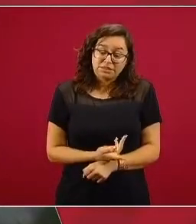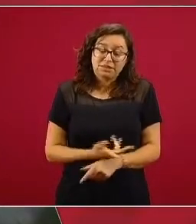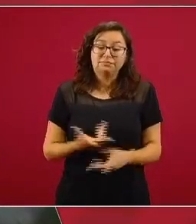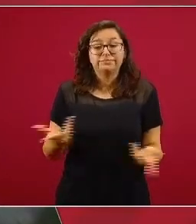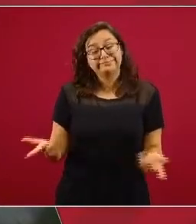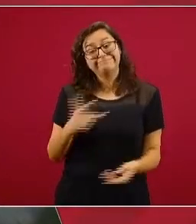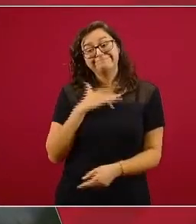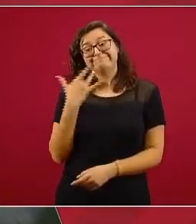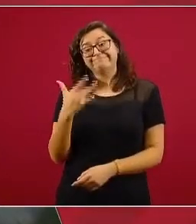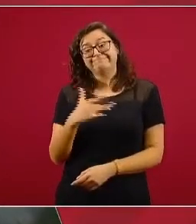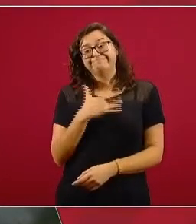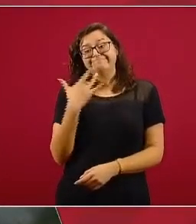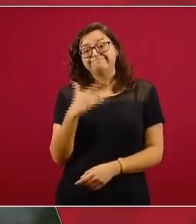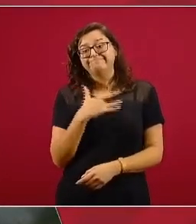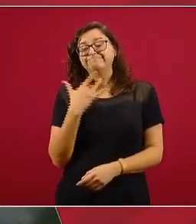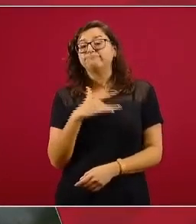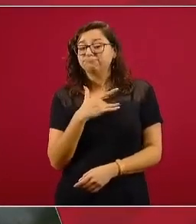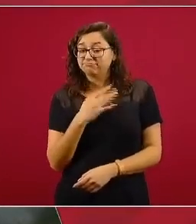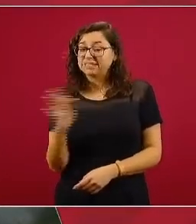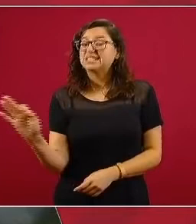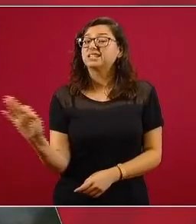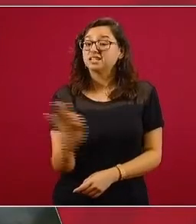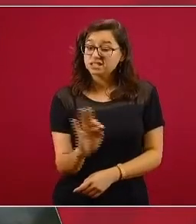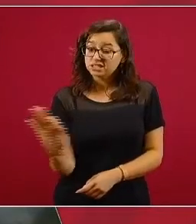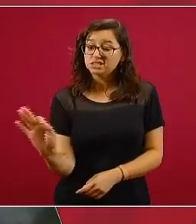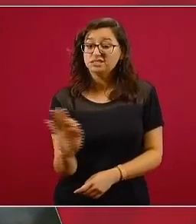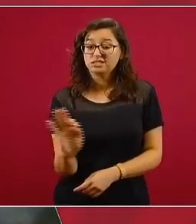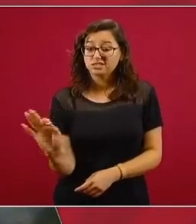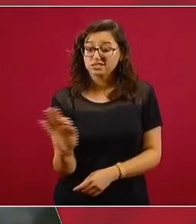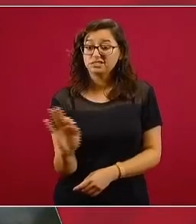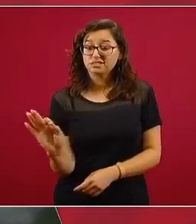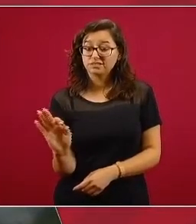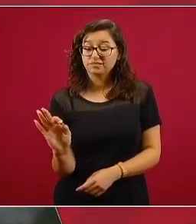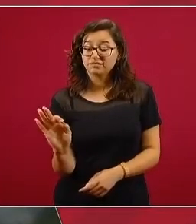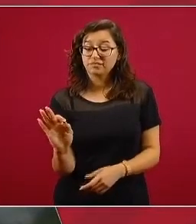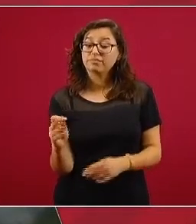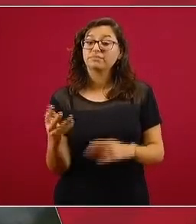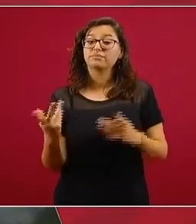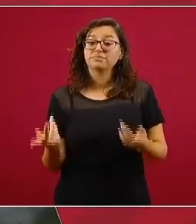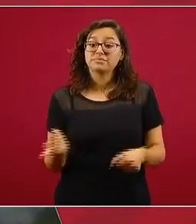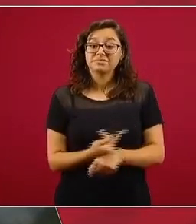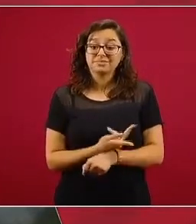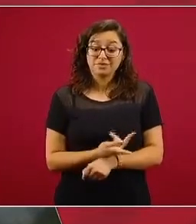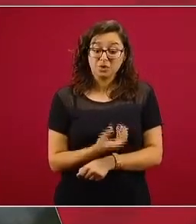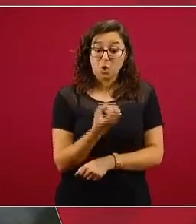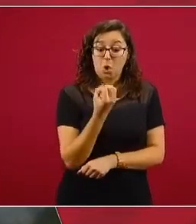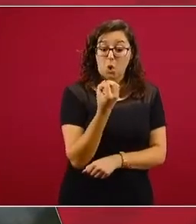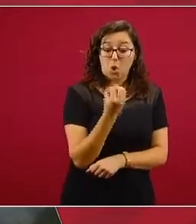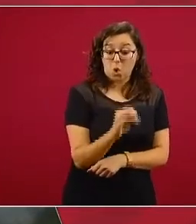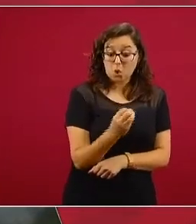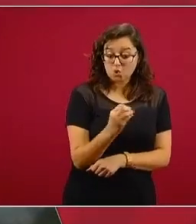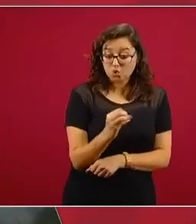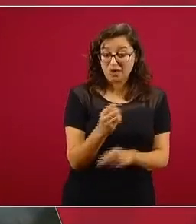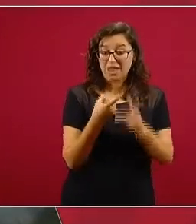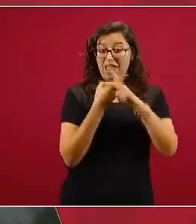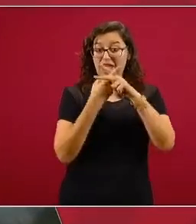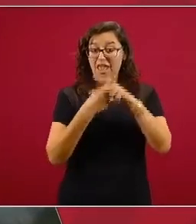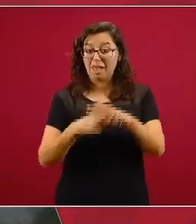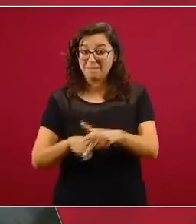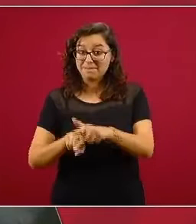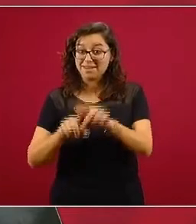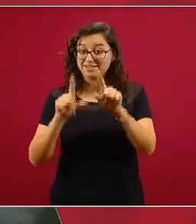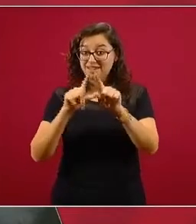predicción factible que cuando venga la temporada otoño-invierno, ¿cuándo es la